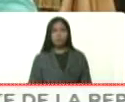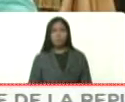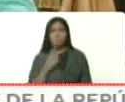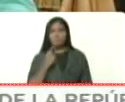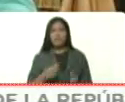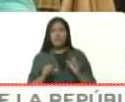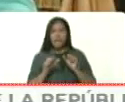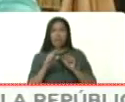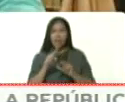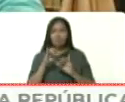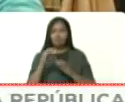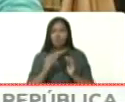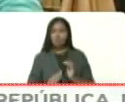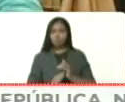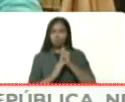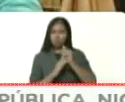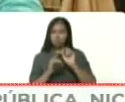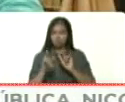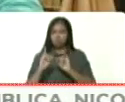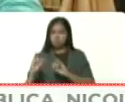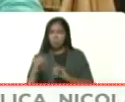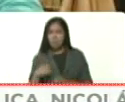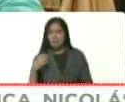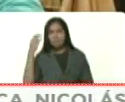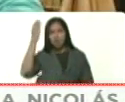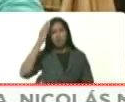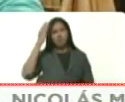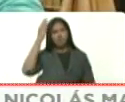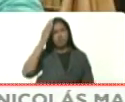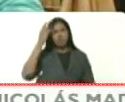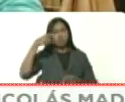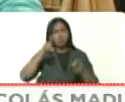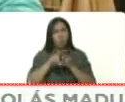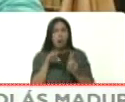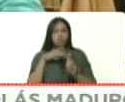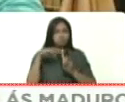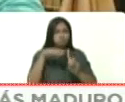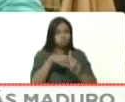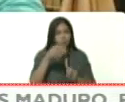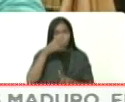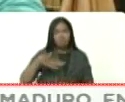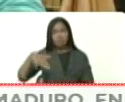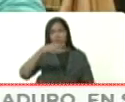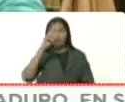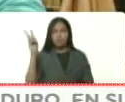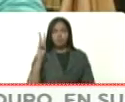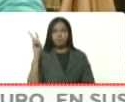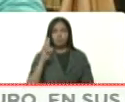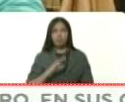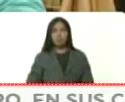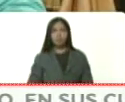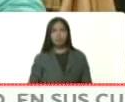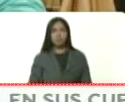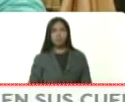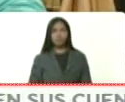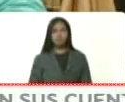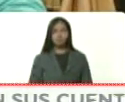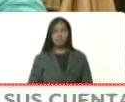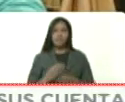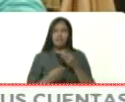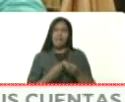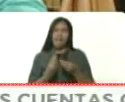en tu legado, Trump, la persecución contra el pueblo de Venezuela. ¿Qué hace Donald